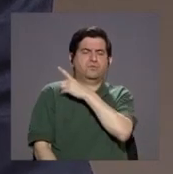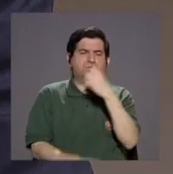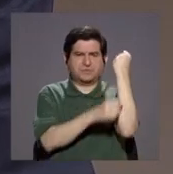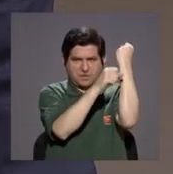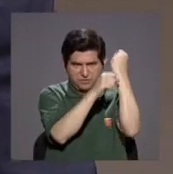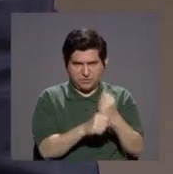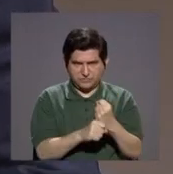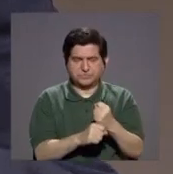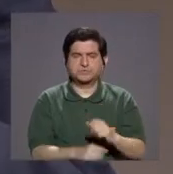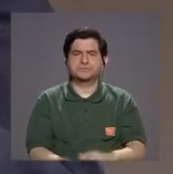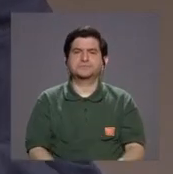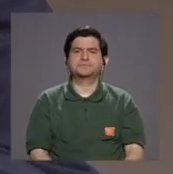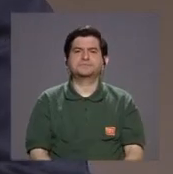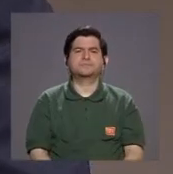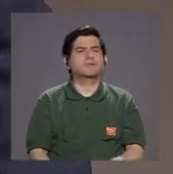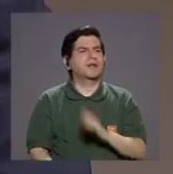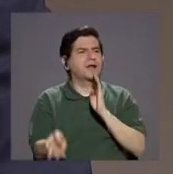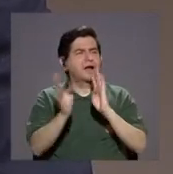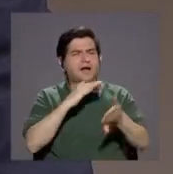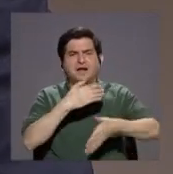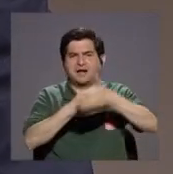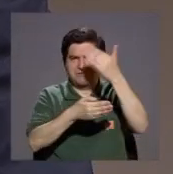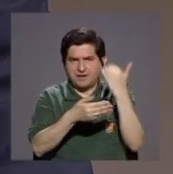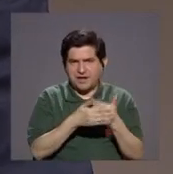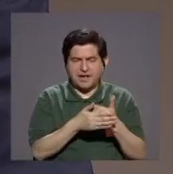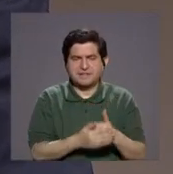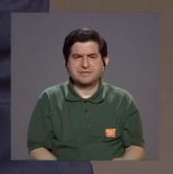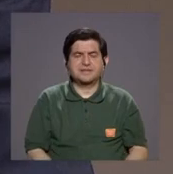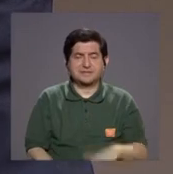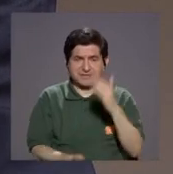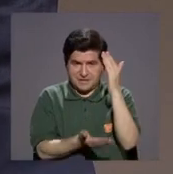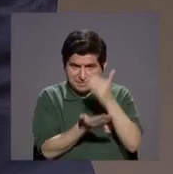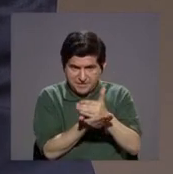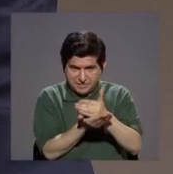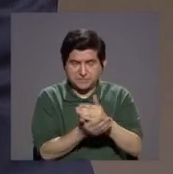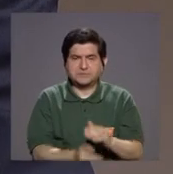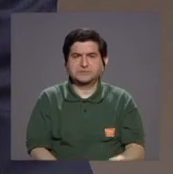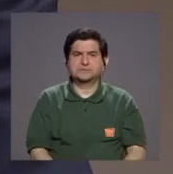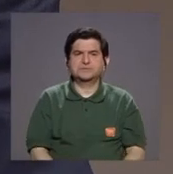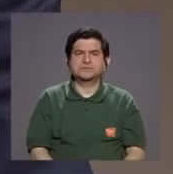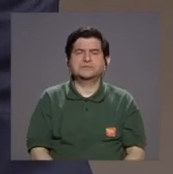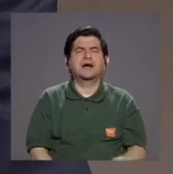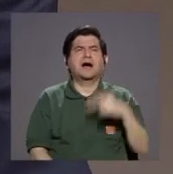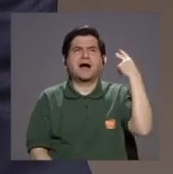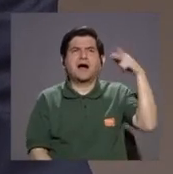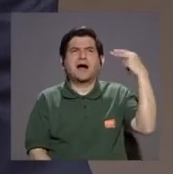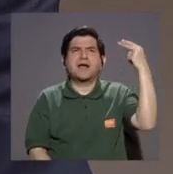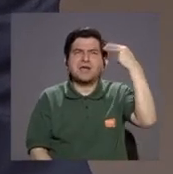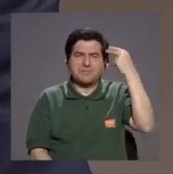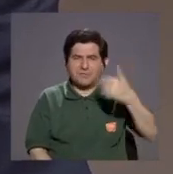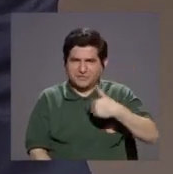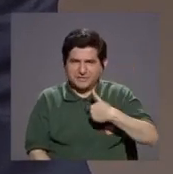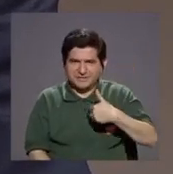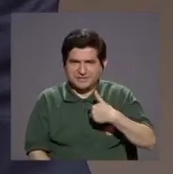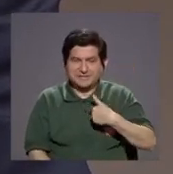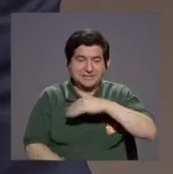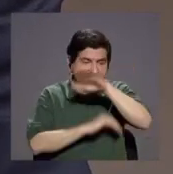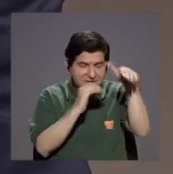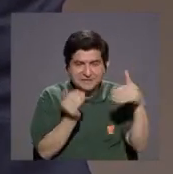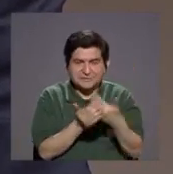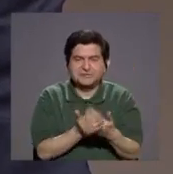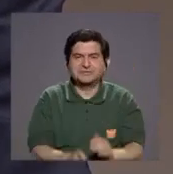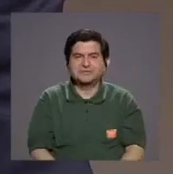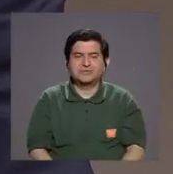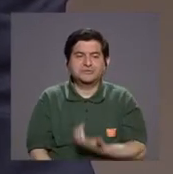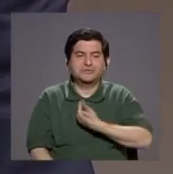fundación hablábamos antes de ir a comercial que uno la hipótesis que nosotros manejamos en todo esto es